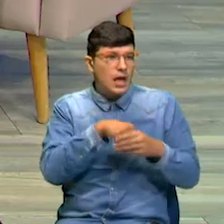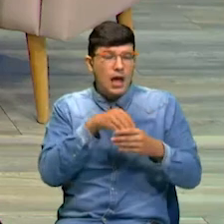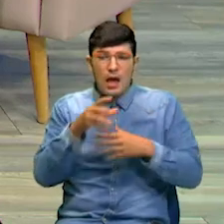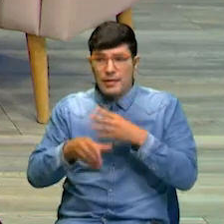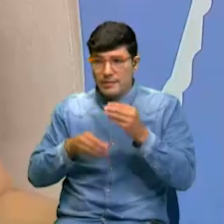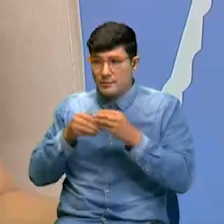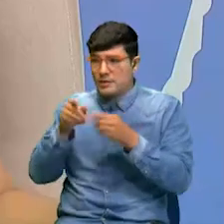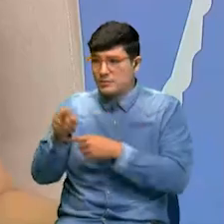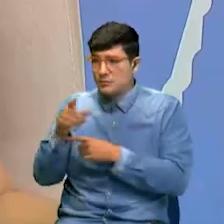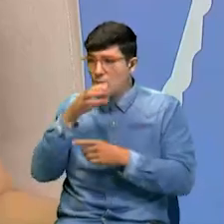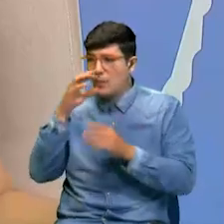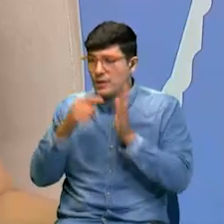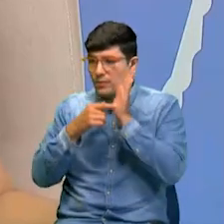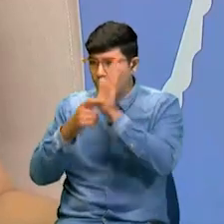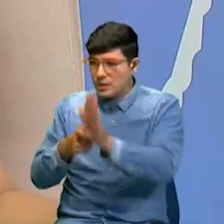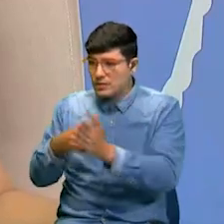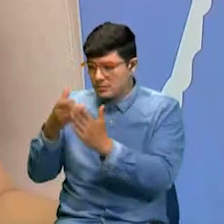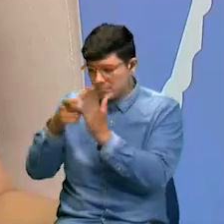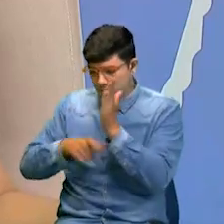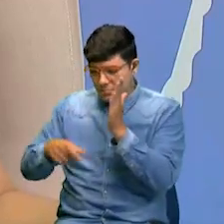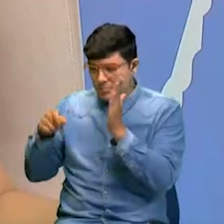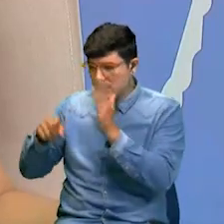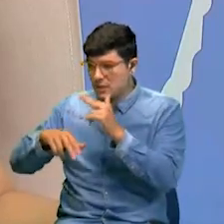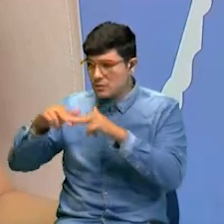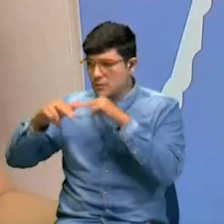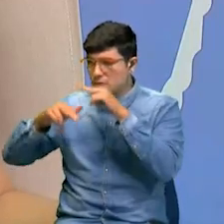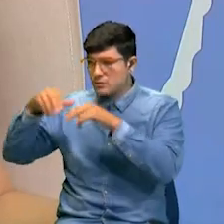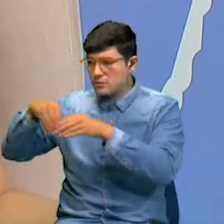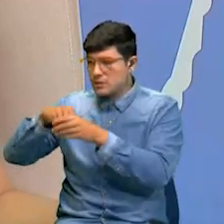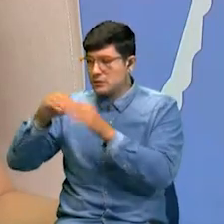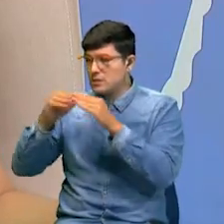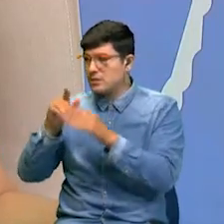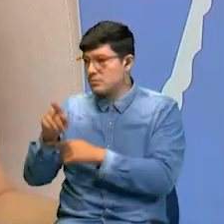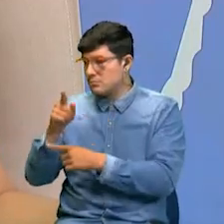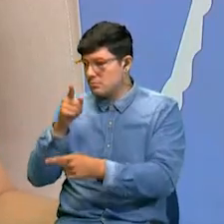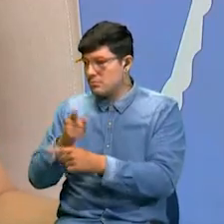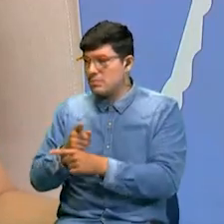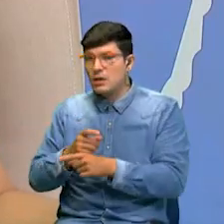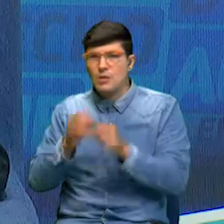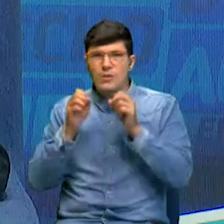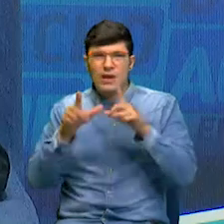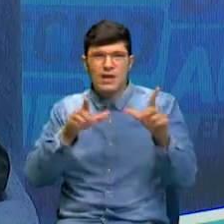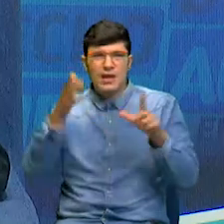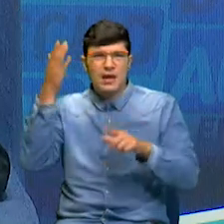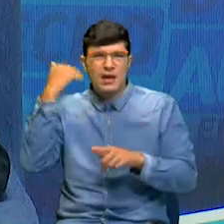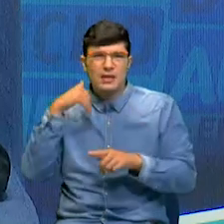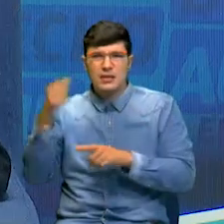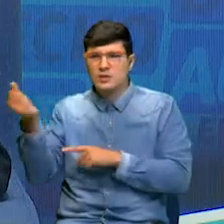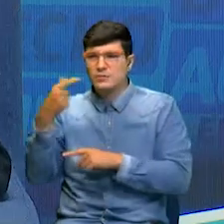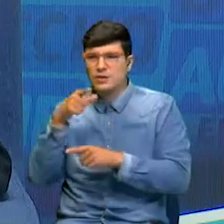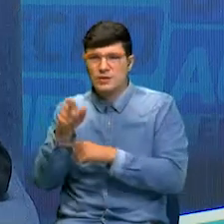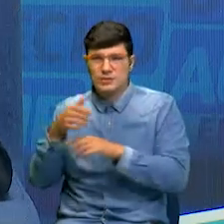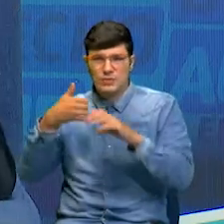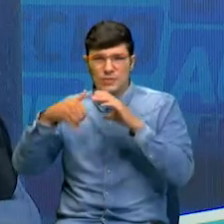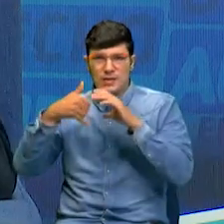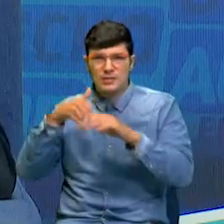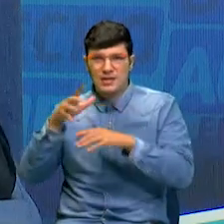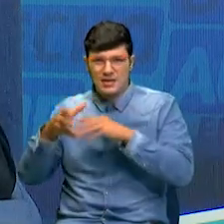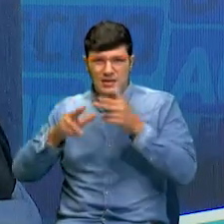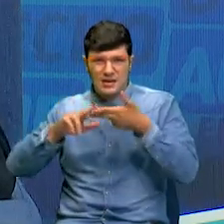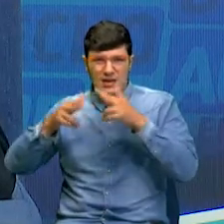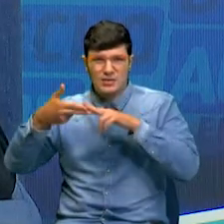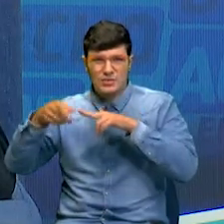con facturas y eso es lo que ha invertido en la construcción de la vivienda. Muy bien, nos estaban preguntando, abogada, a propósito del tema